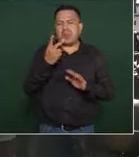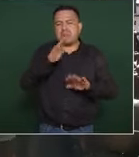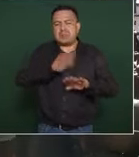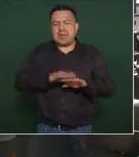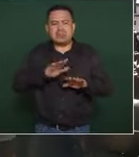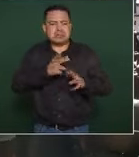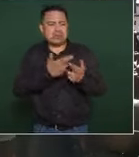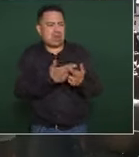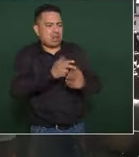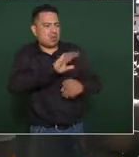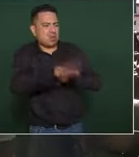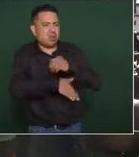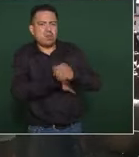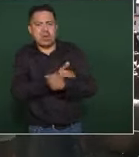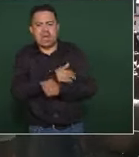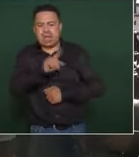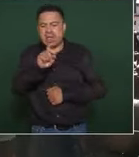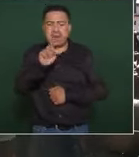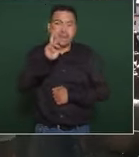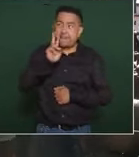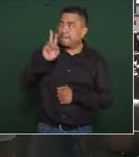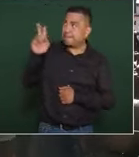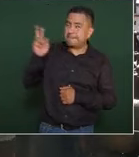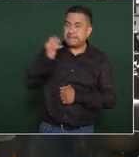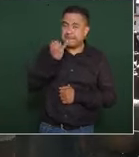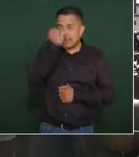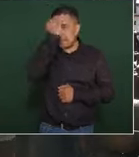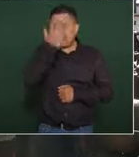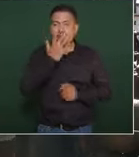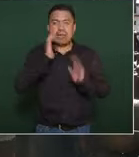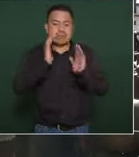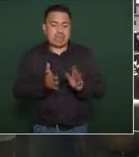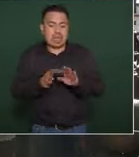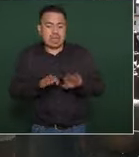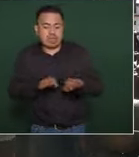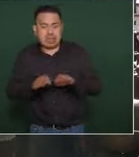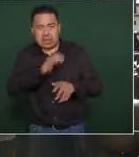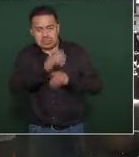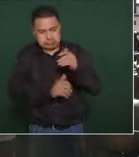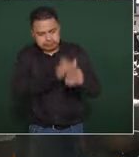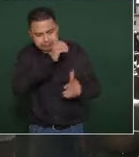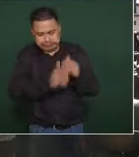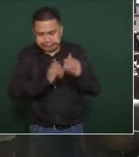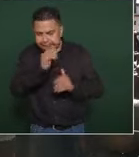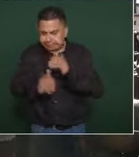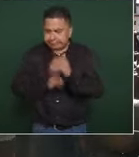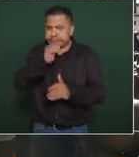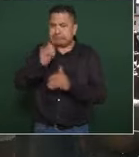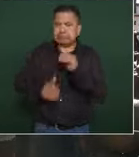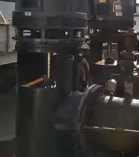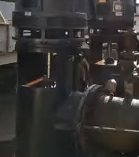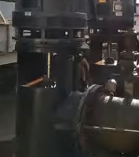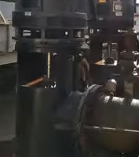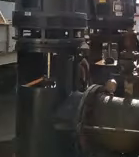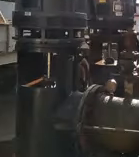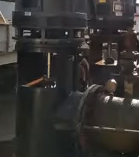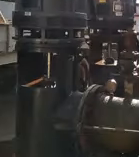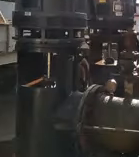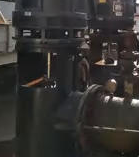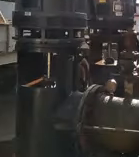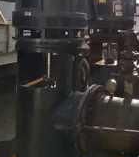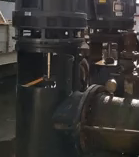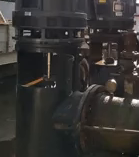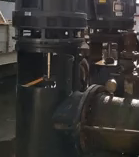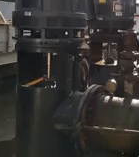colectores. Aquí podemos ver una imagen de ya trabajos concluidos en Xaltianguis y